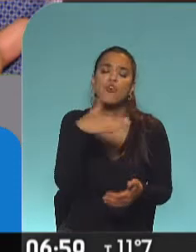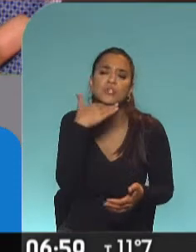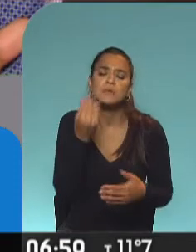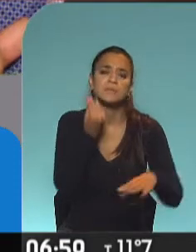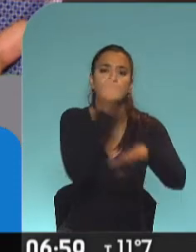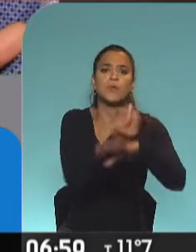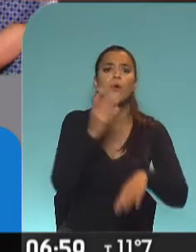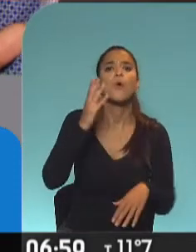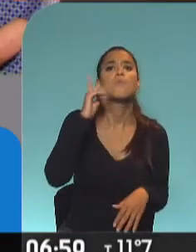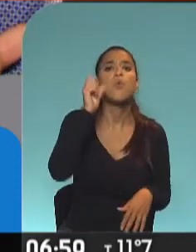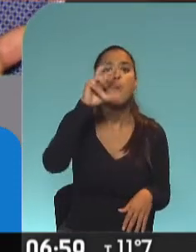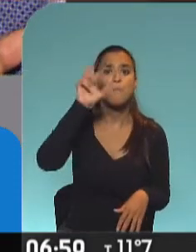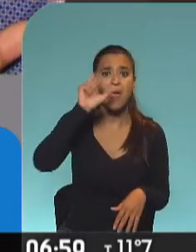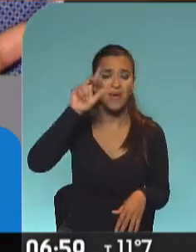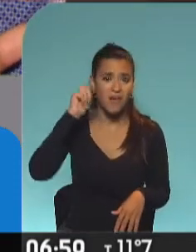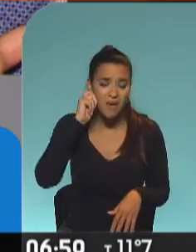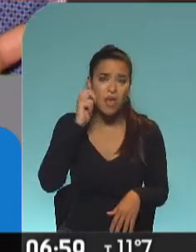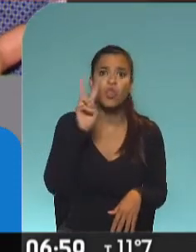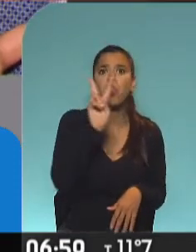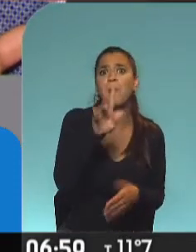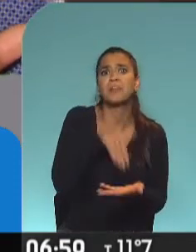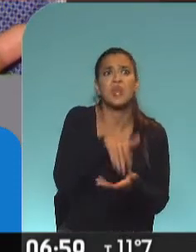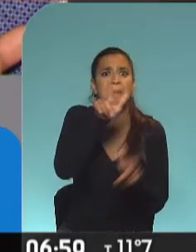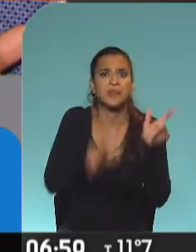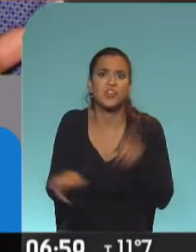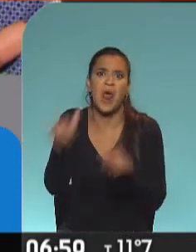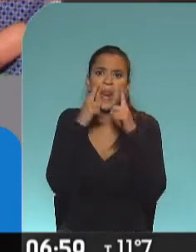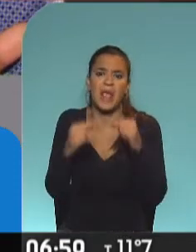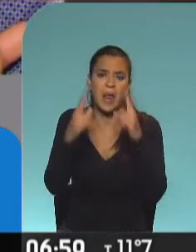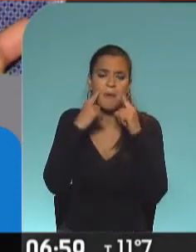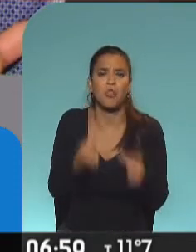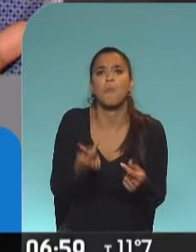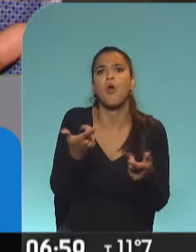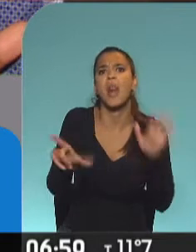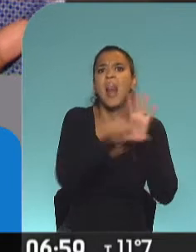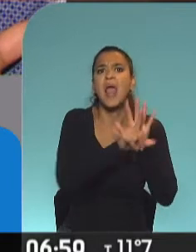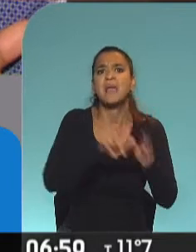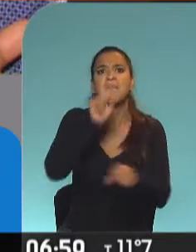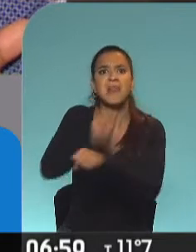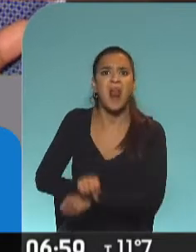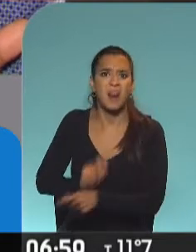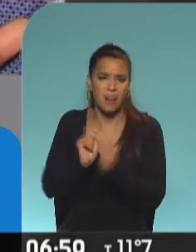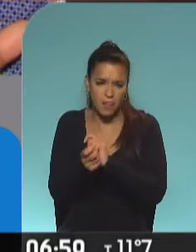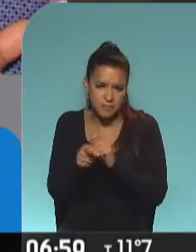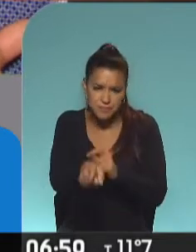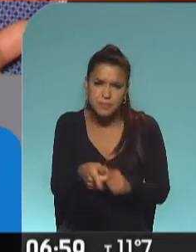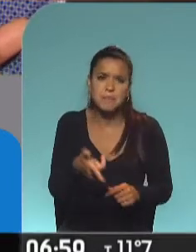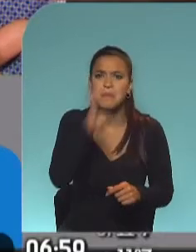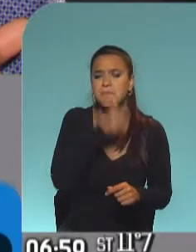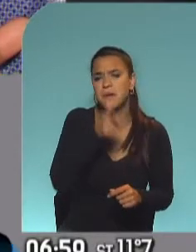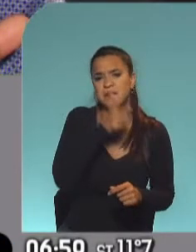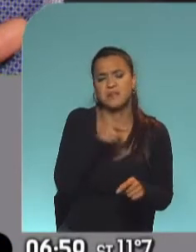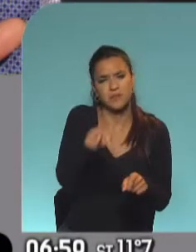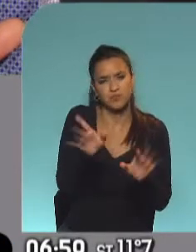Bloomberg, que había 2 millones de personas reclamando por modificación de la ley penal. En realidad esto me parece que no alcanza ni por asomo